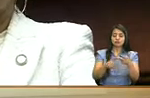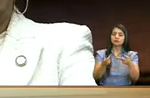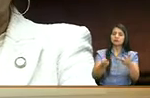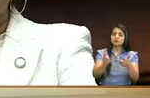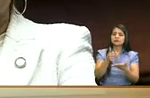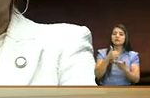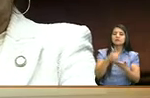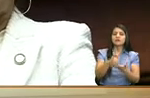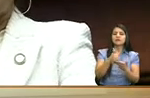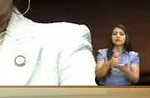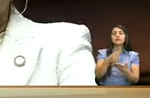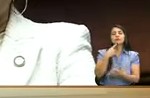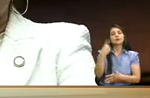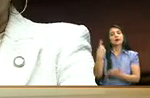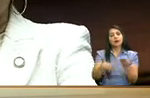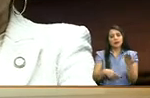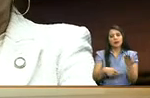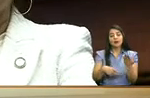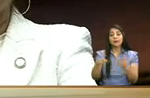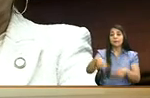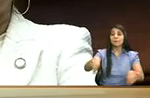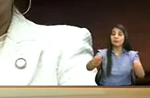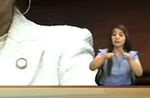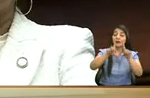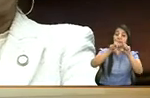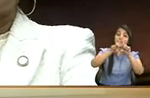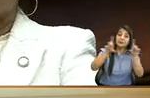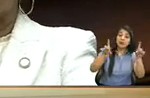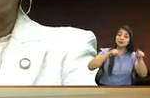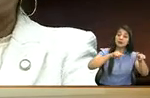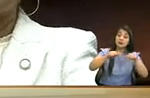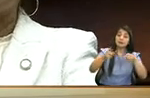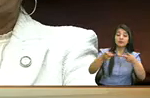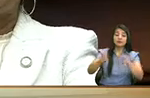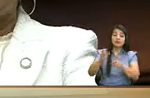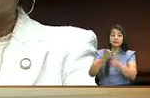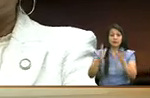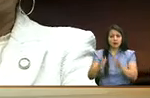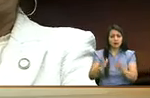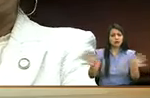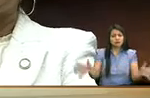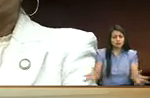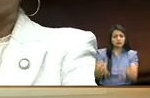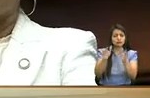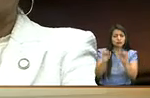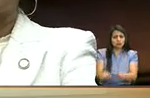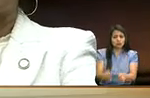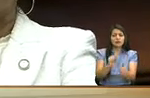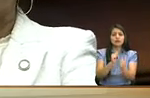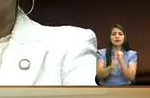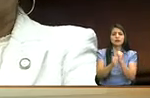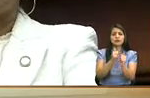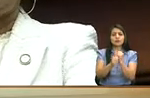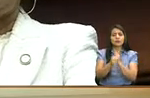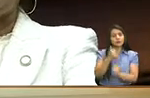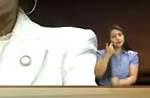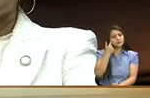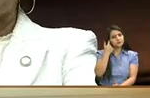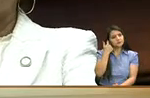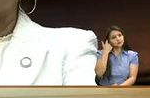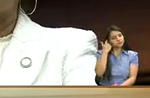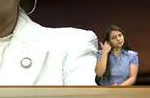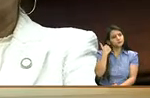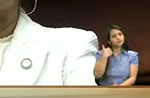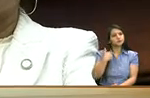incentivos para empleadores y trabajadores que fomenten la práctica del deporte. En